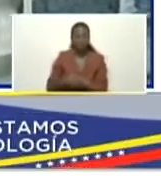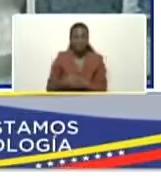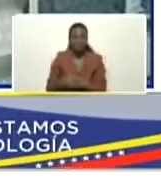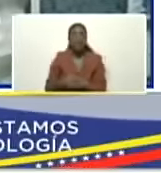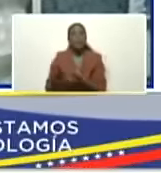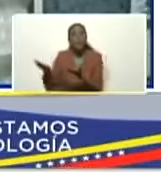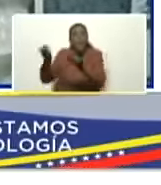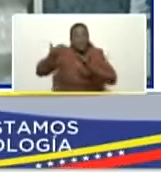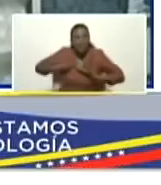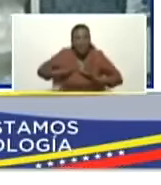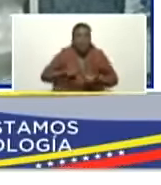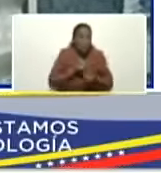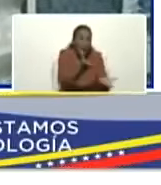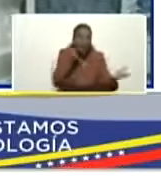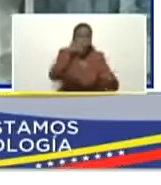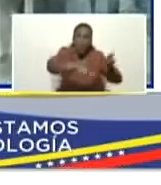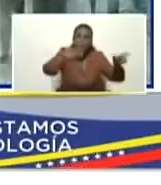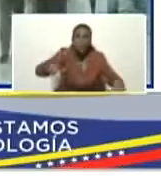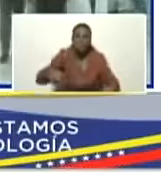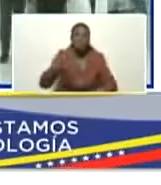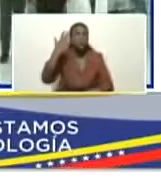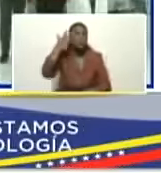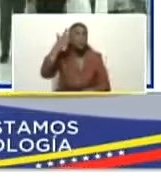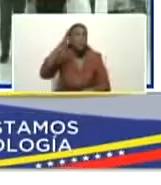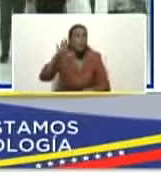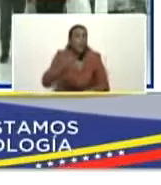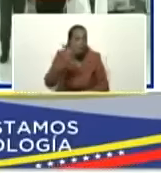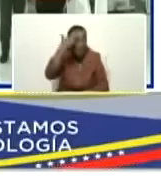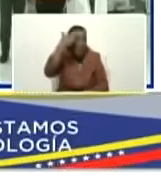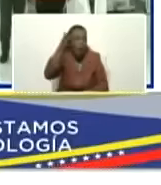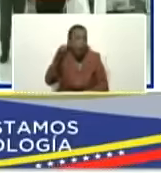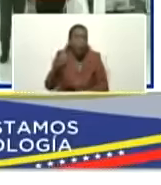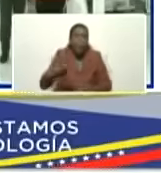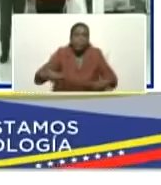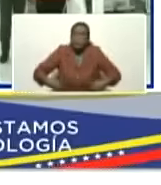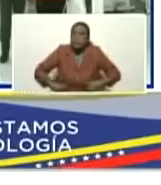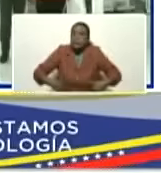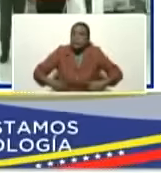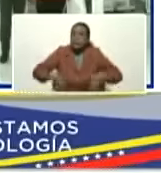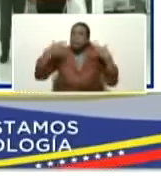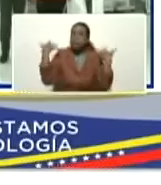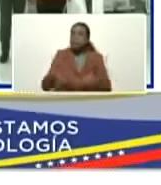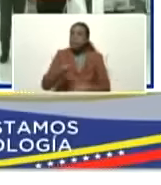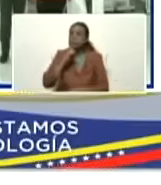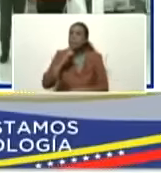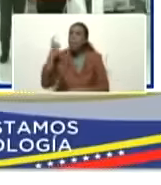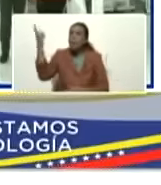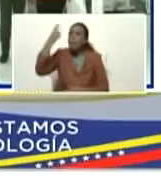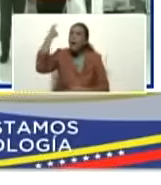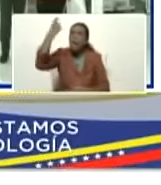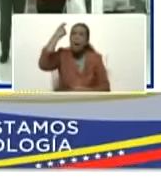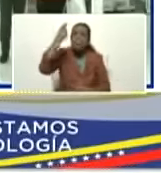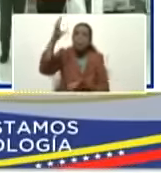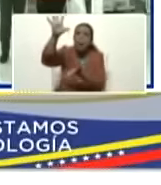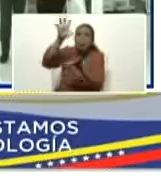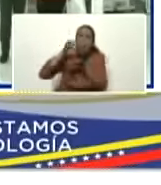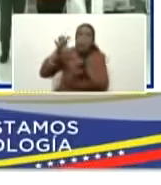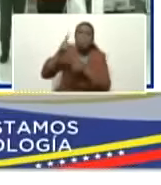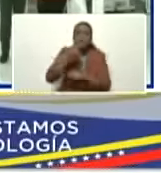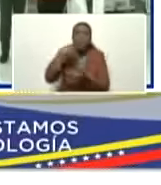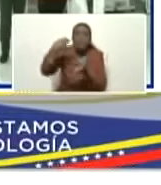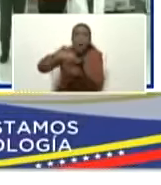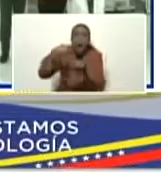esto. Si ustedes supieron cómo parí yo para traer